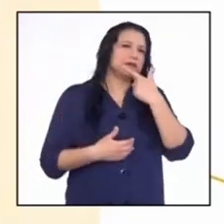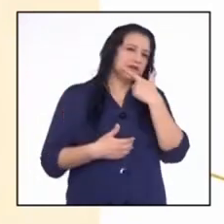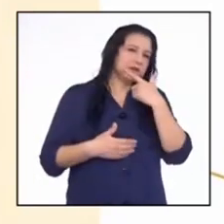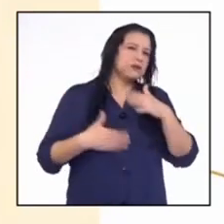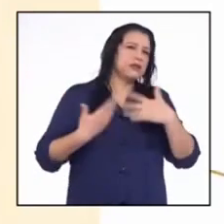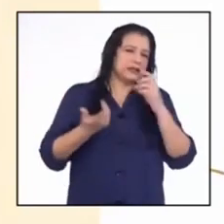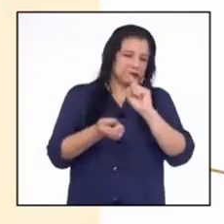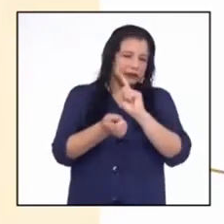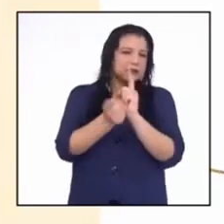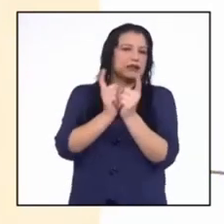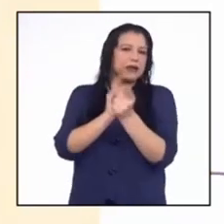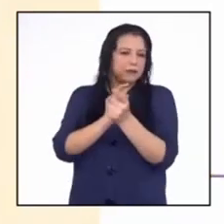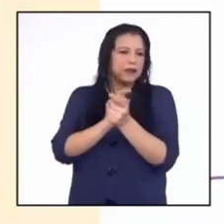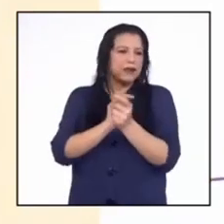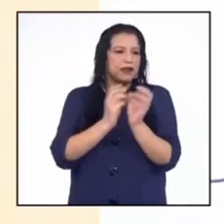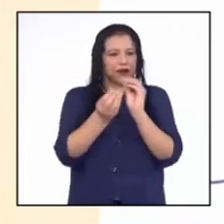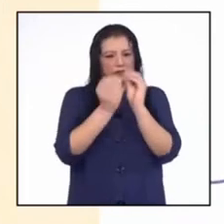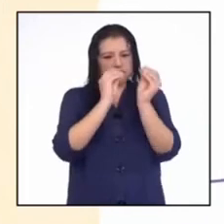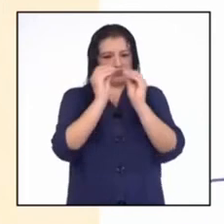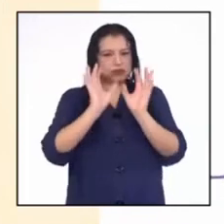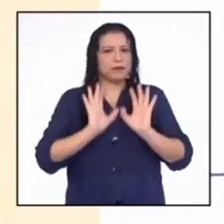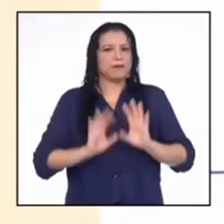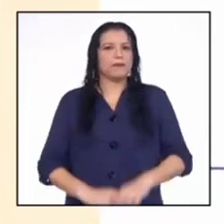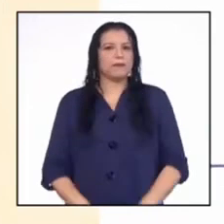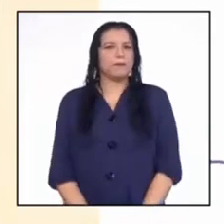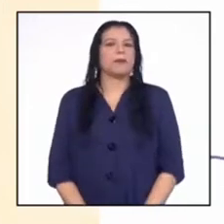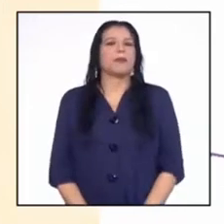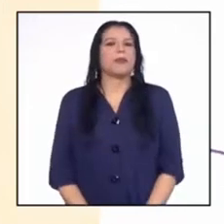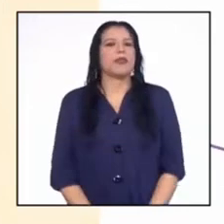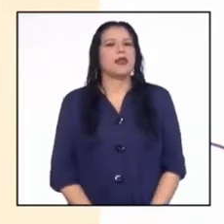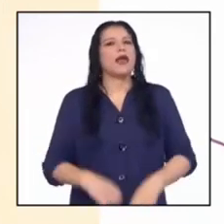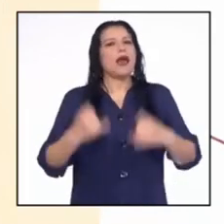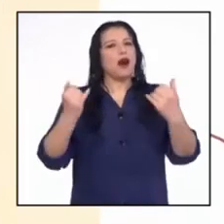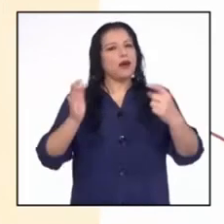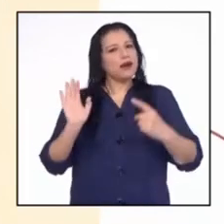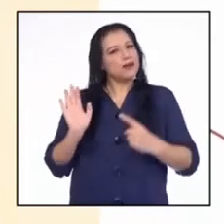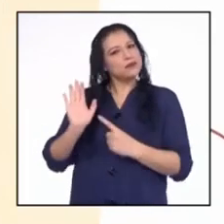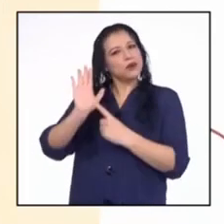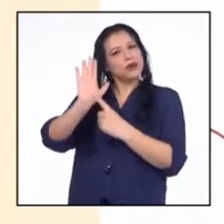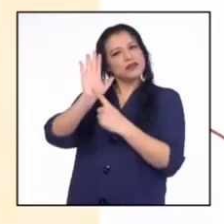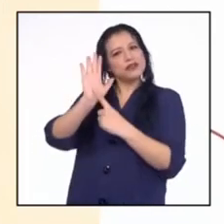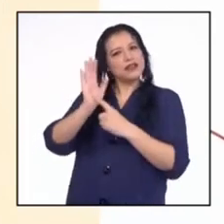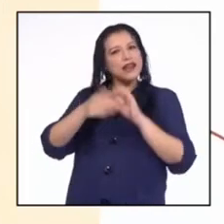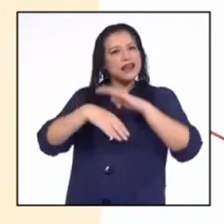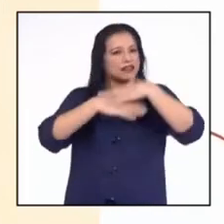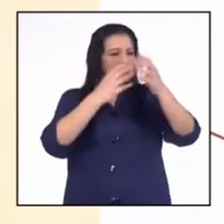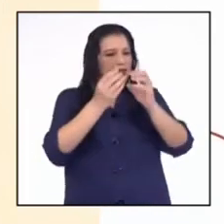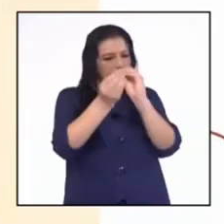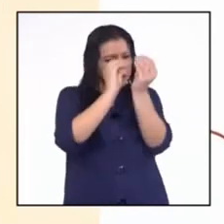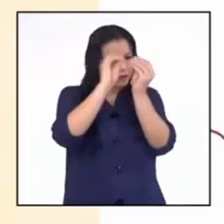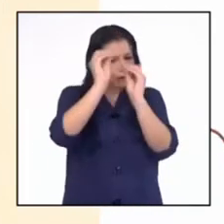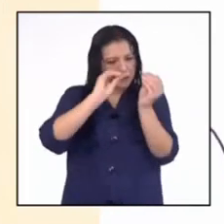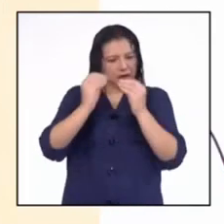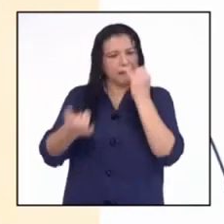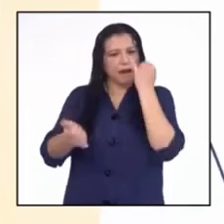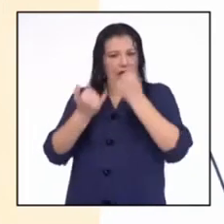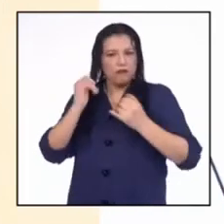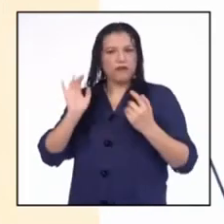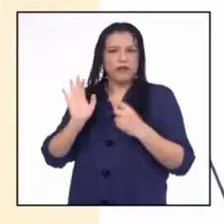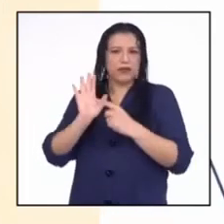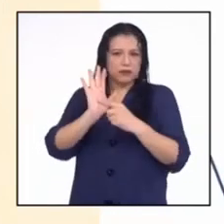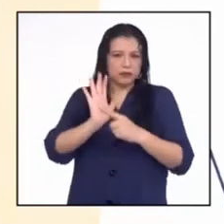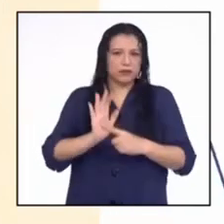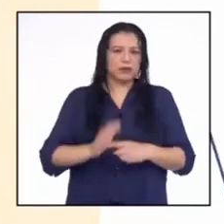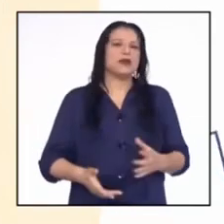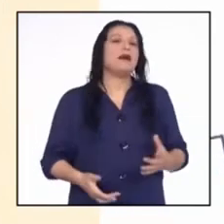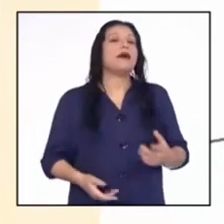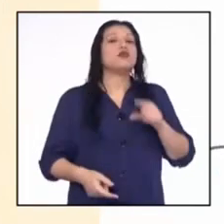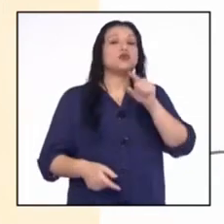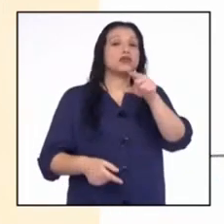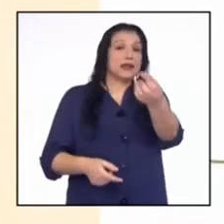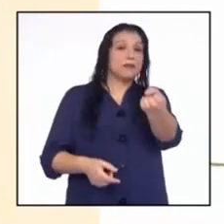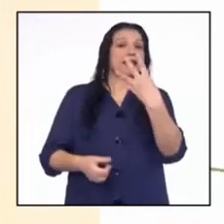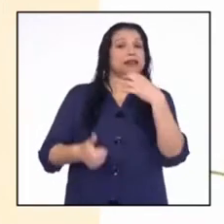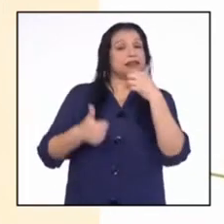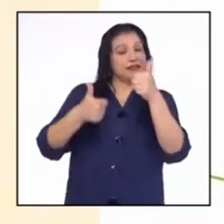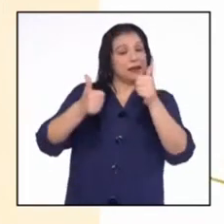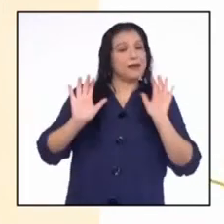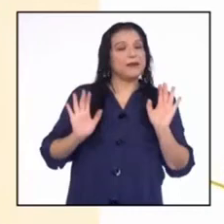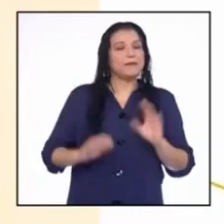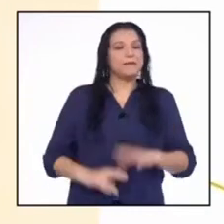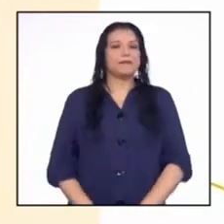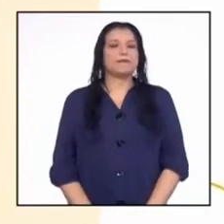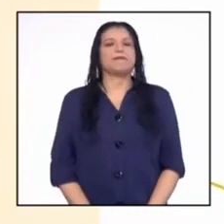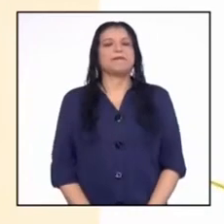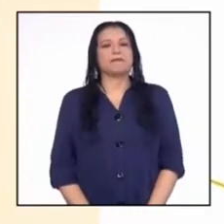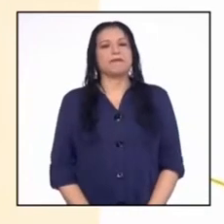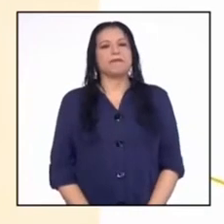razón. Bueno, ya lo corregí ya. Ahora les voy a enseñar cómo queda este párrafo final y bueno, me dicen si va mejor, ¿ya?